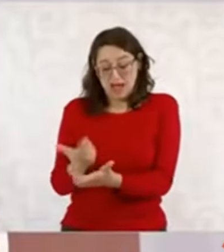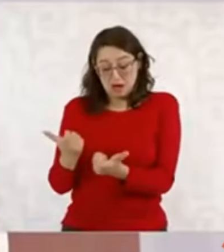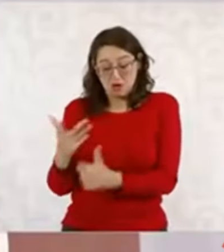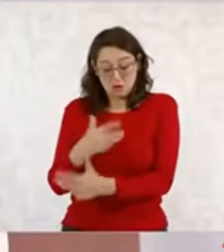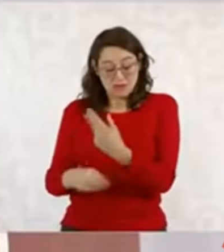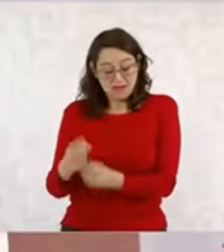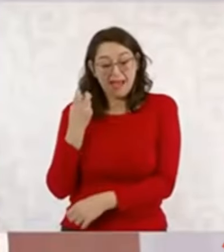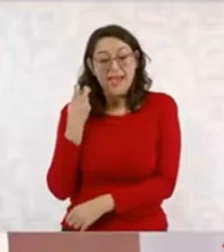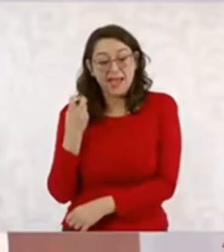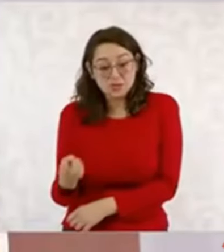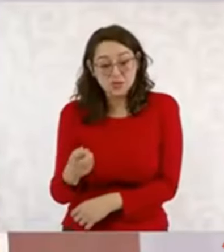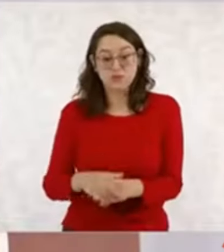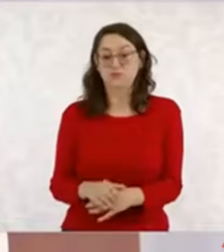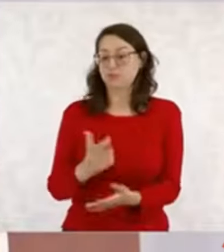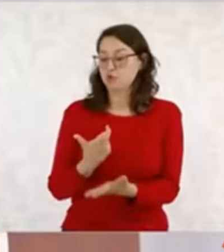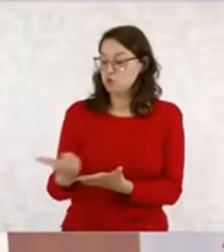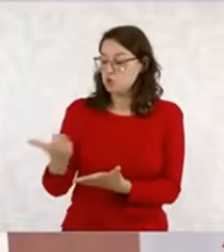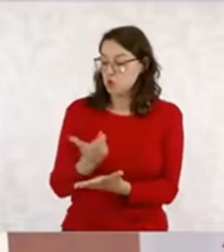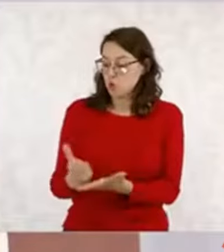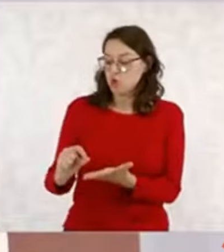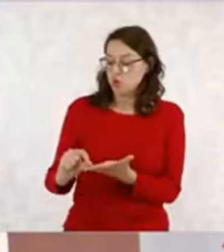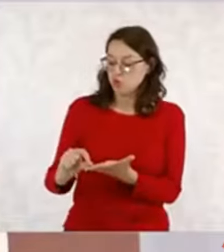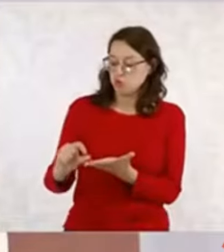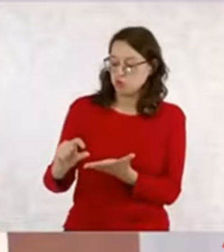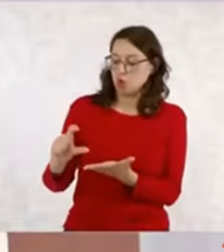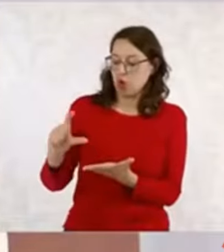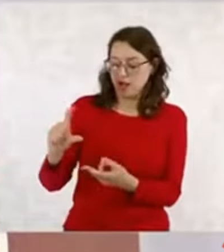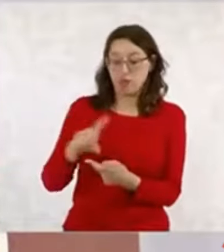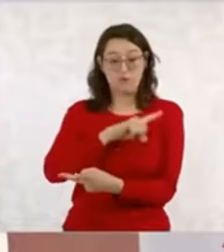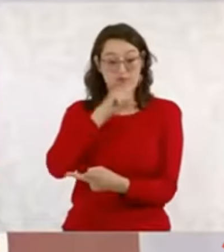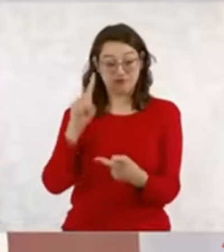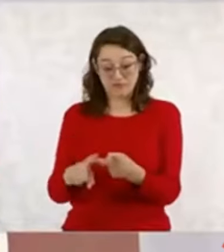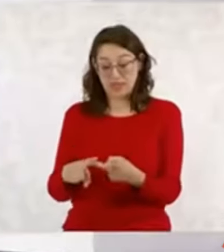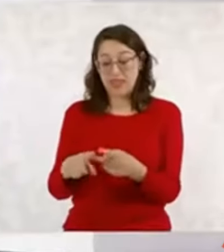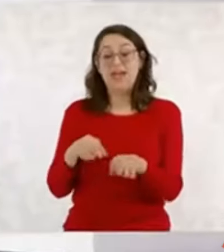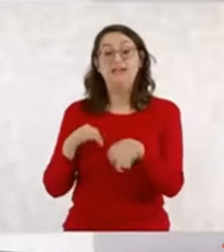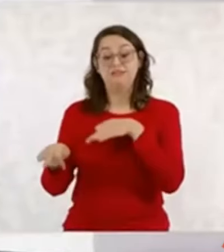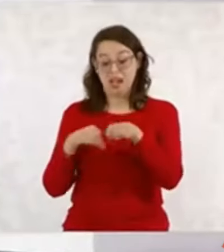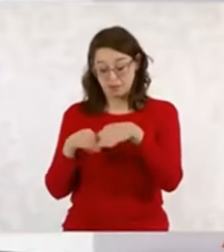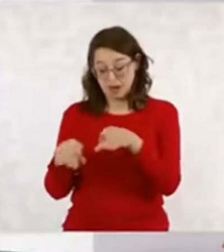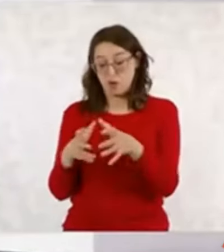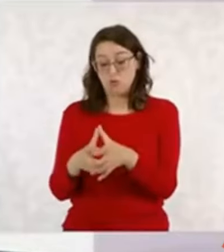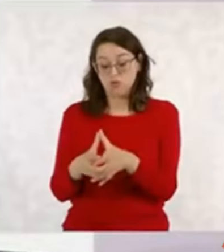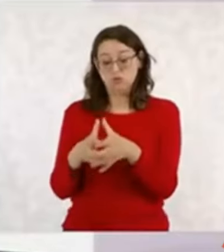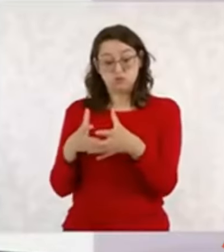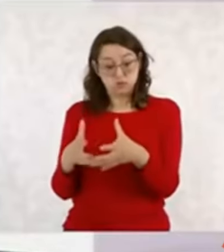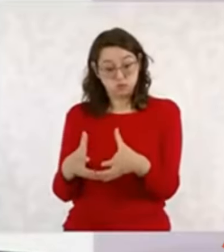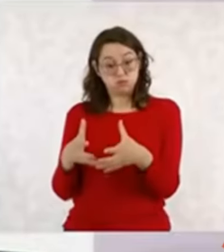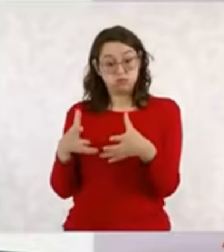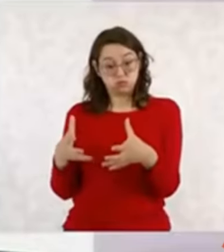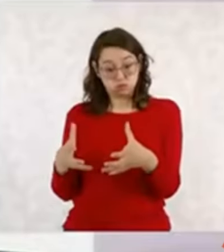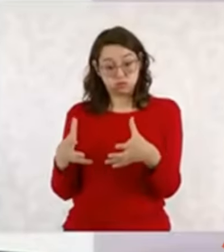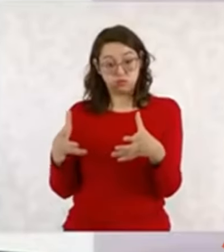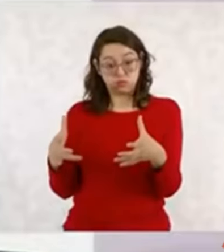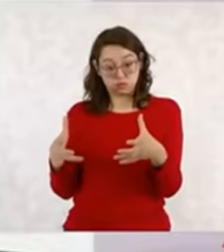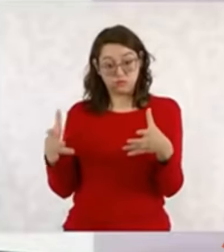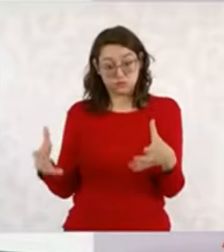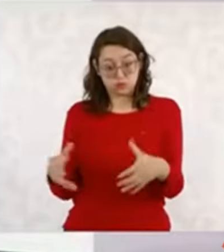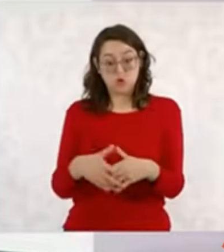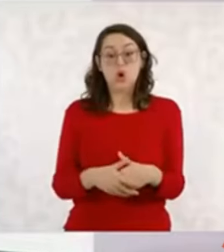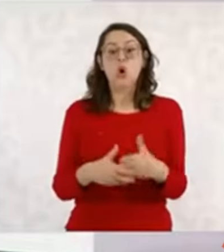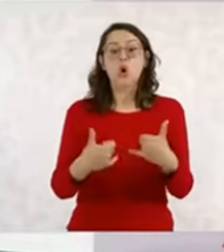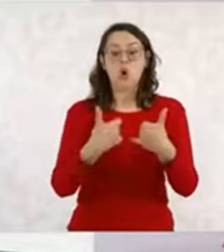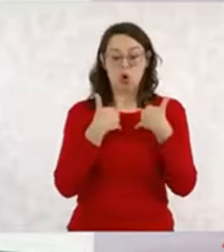de empleos, porque no es nada más que aumente el salario, tiene que haber más empleos porque cada vez los jóvenes se incorporan al